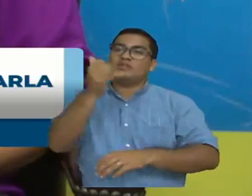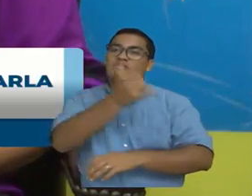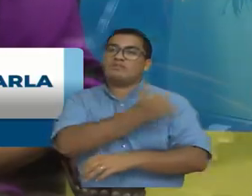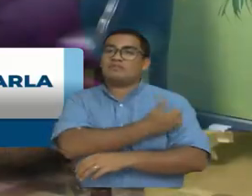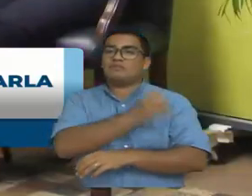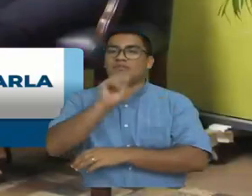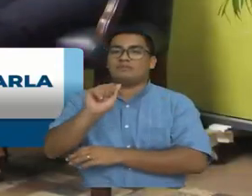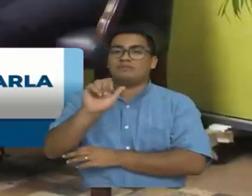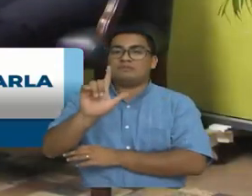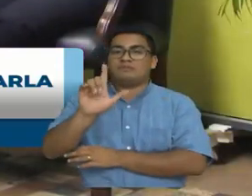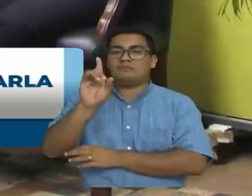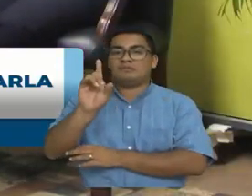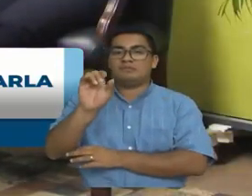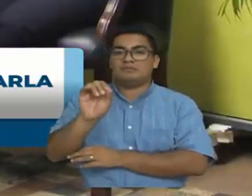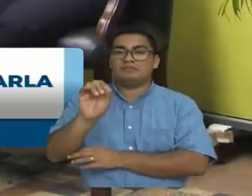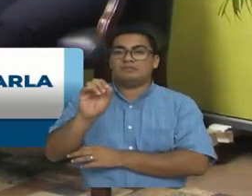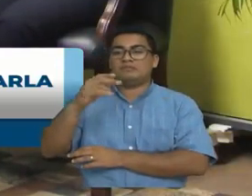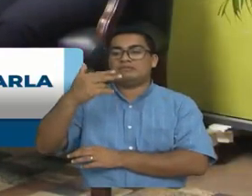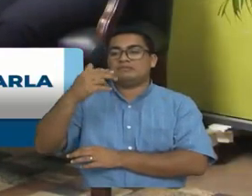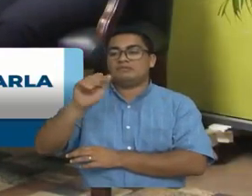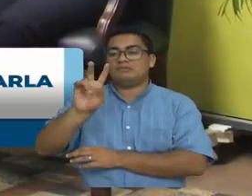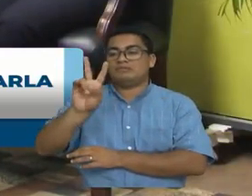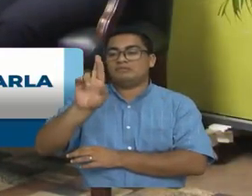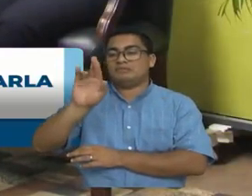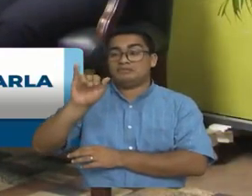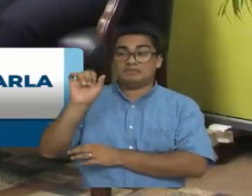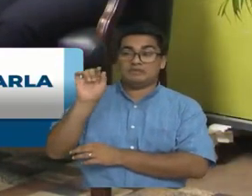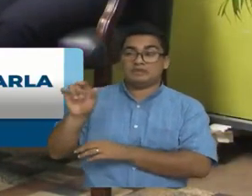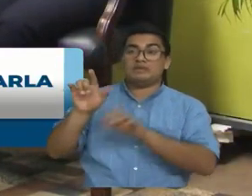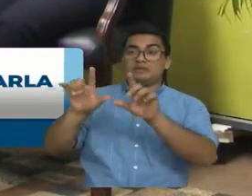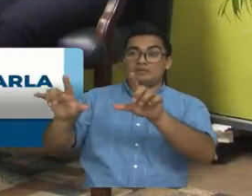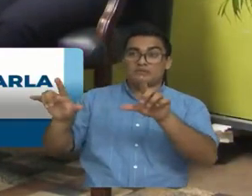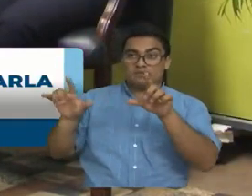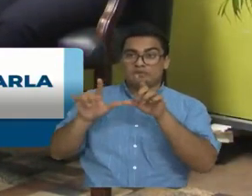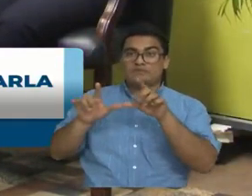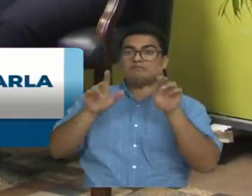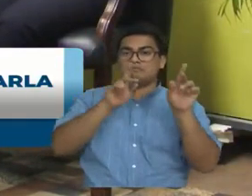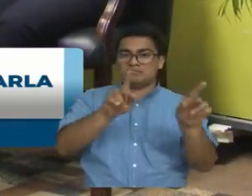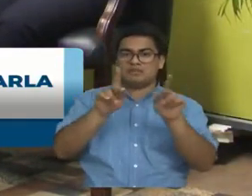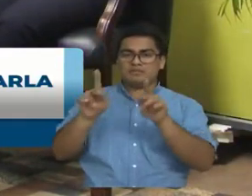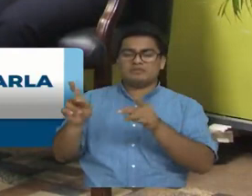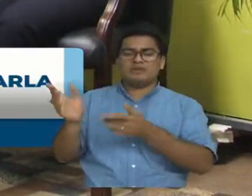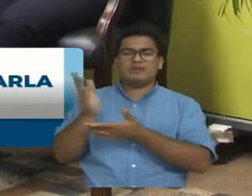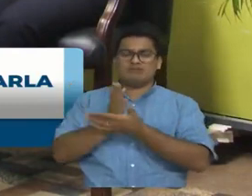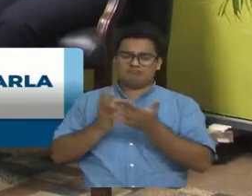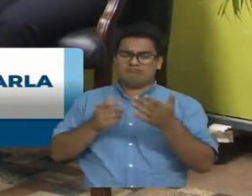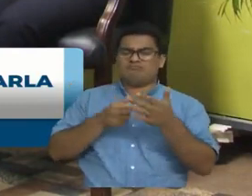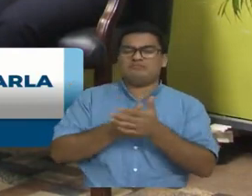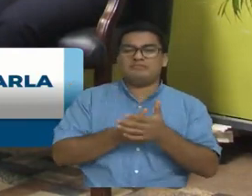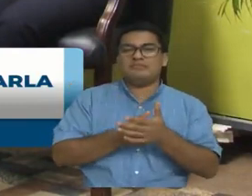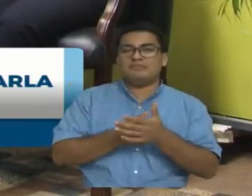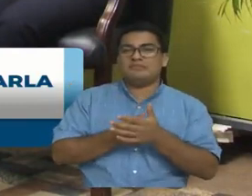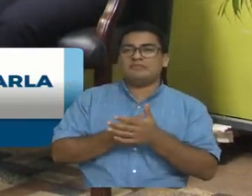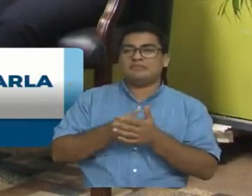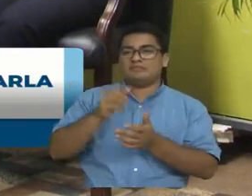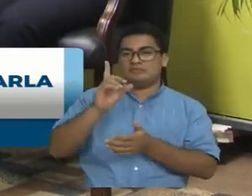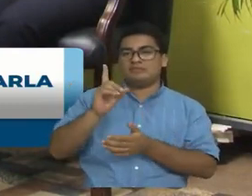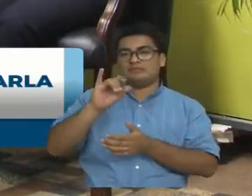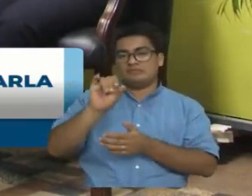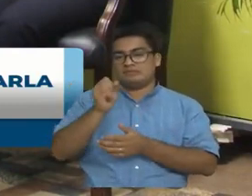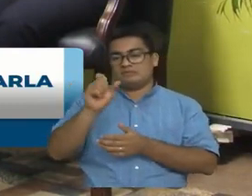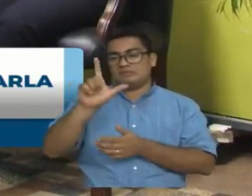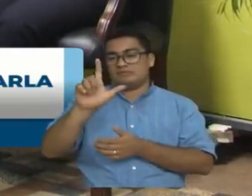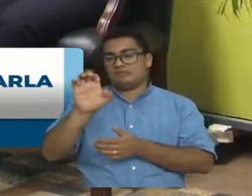Aldo Chavarría, doctora, no solo se rehabilita a personas que han sufrido accidentes, también este tipo de